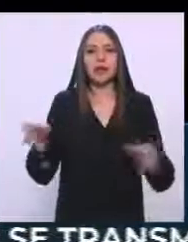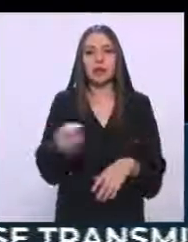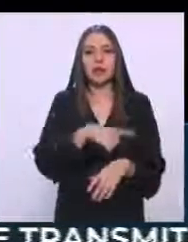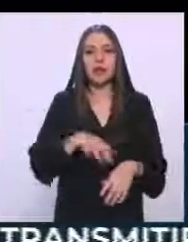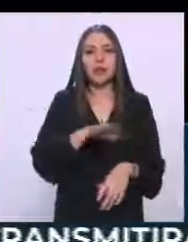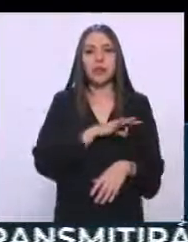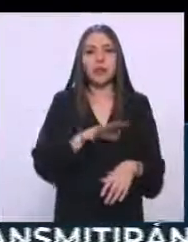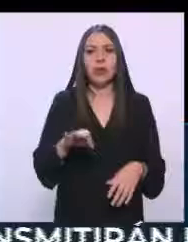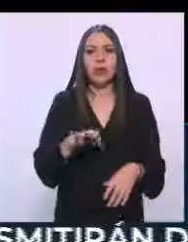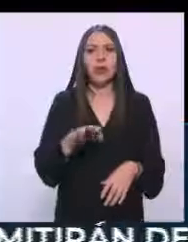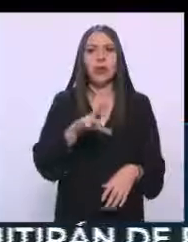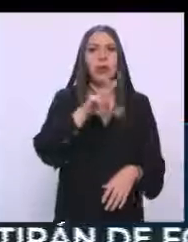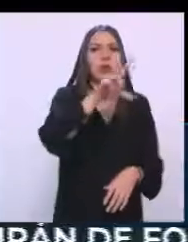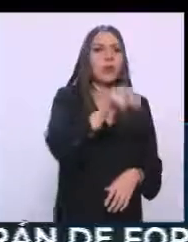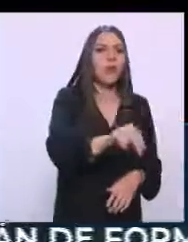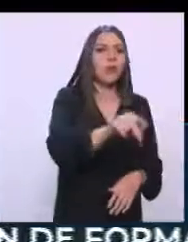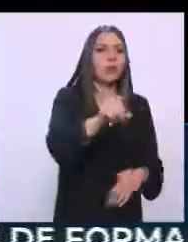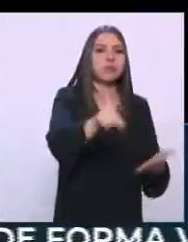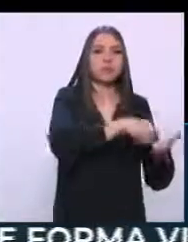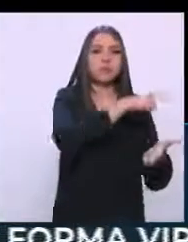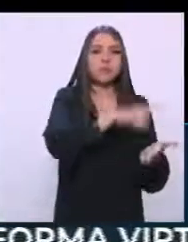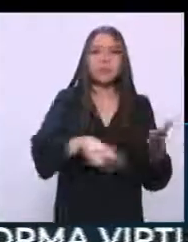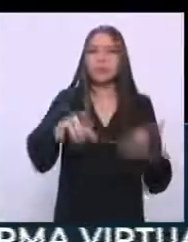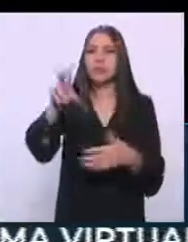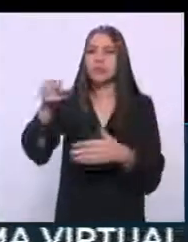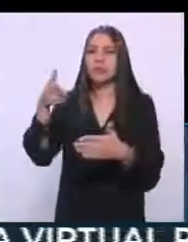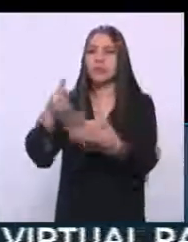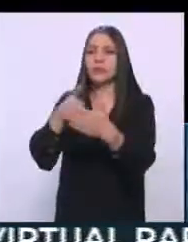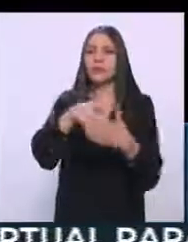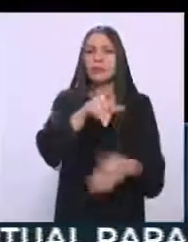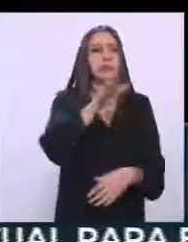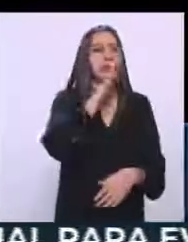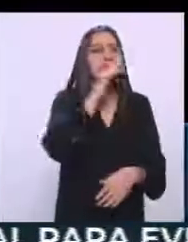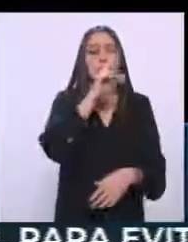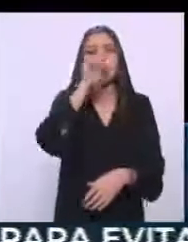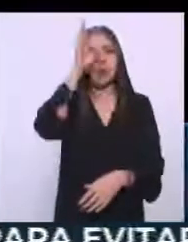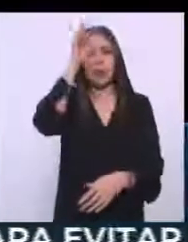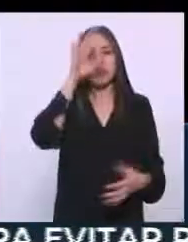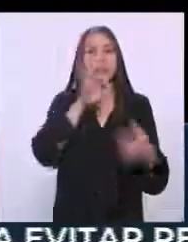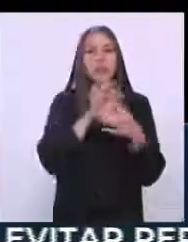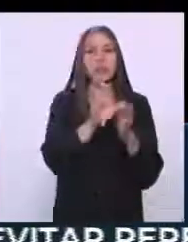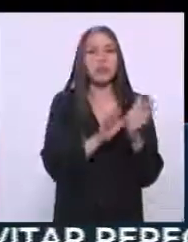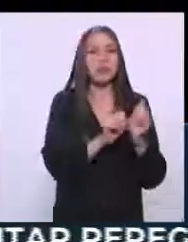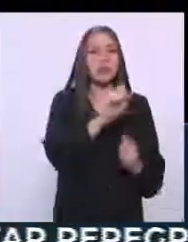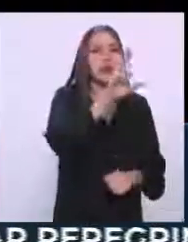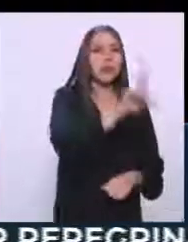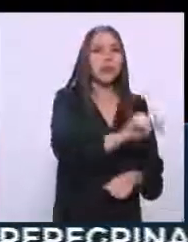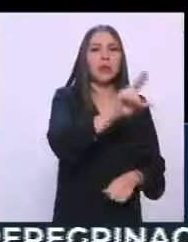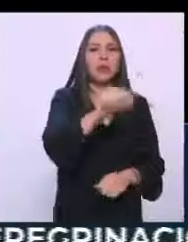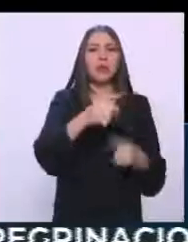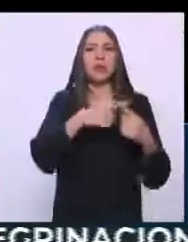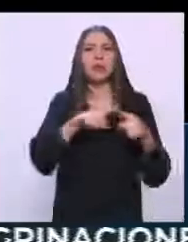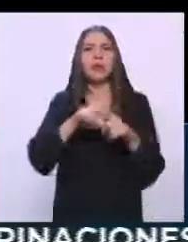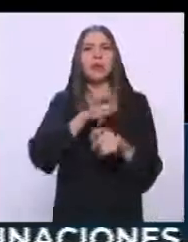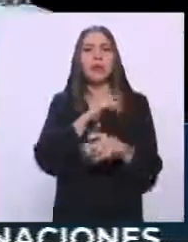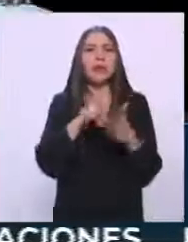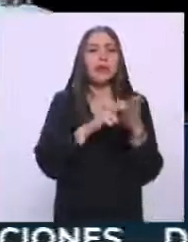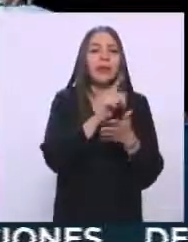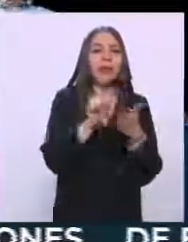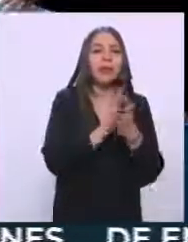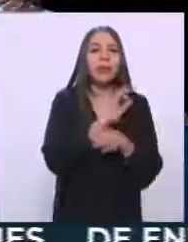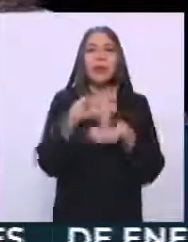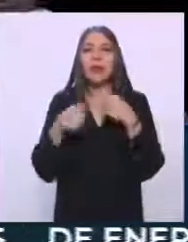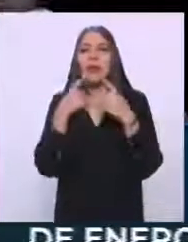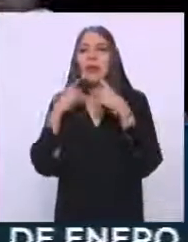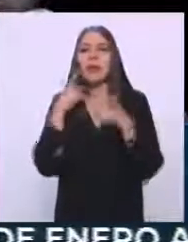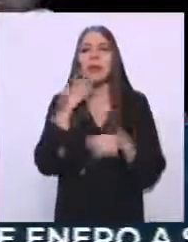capacidad de vetar, de restringir o de declarar inconstitucional determinadas reformas que pudieran darse en el debate político. Entonces